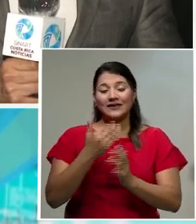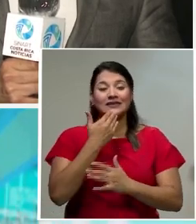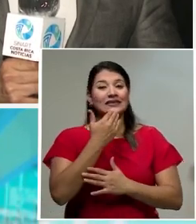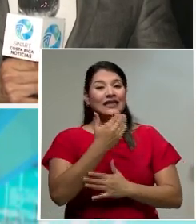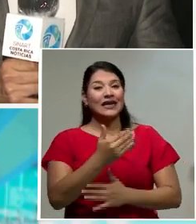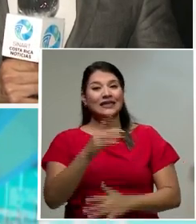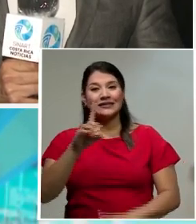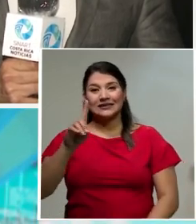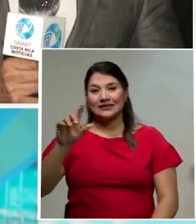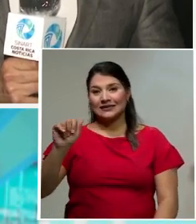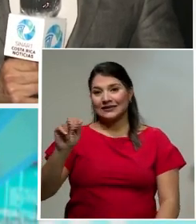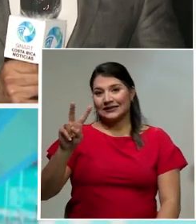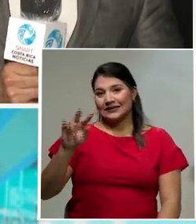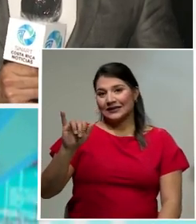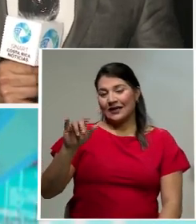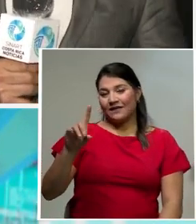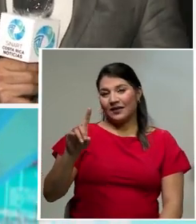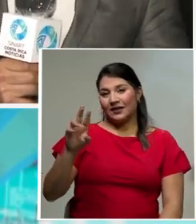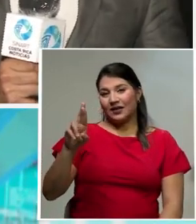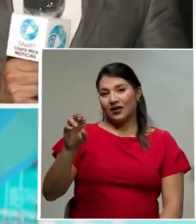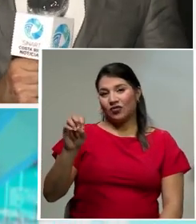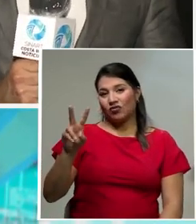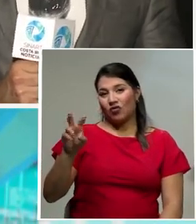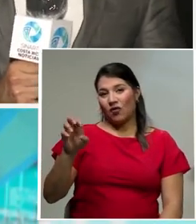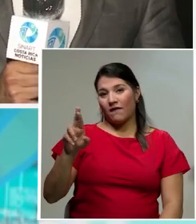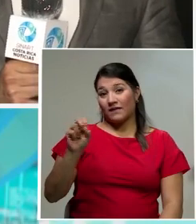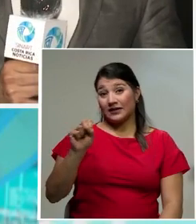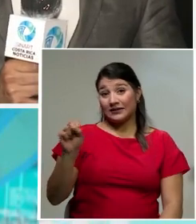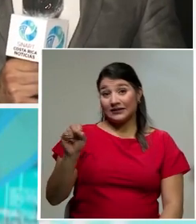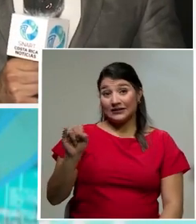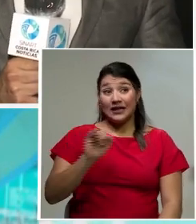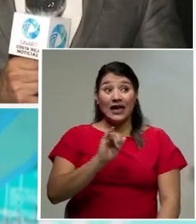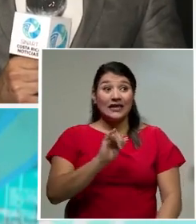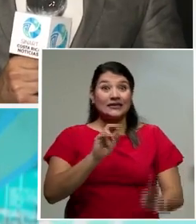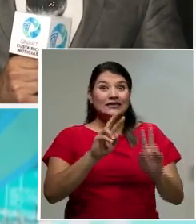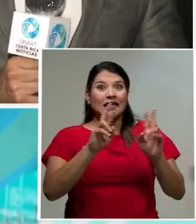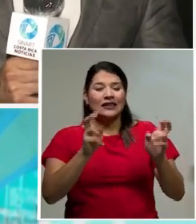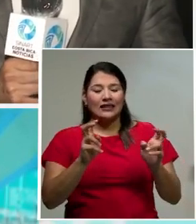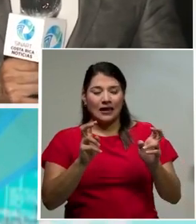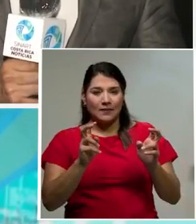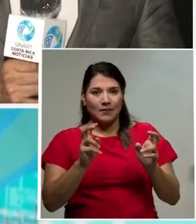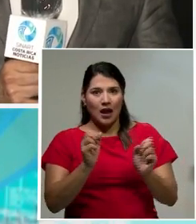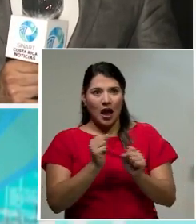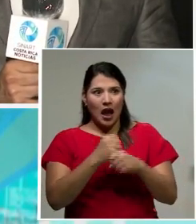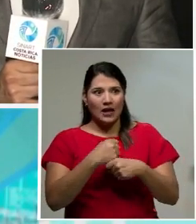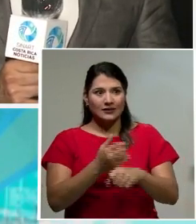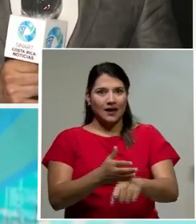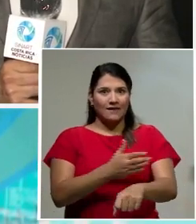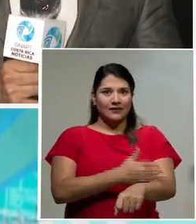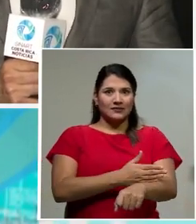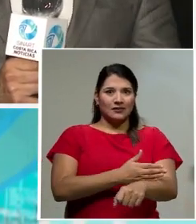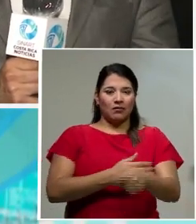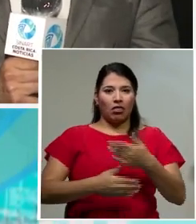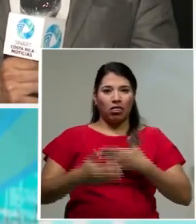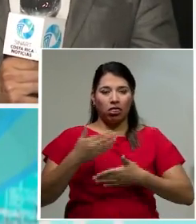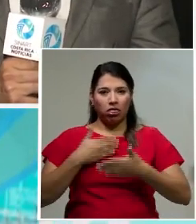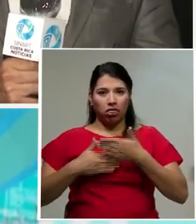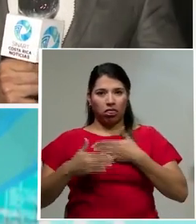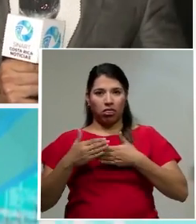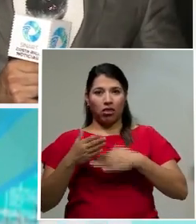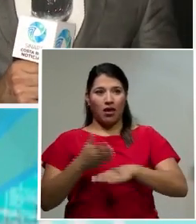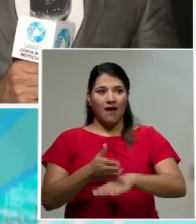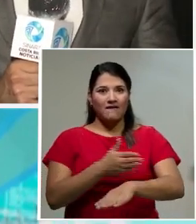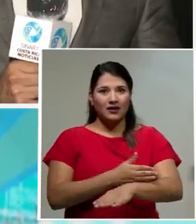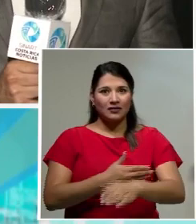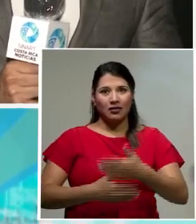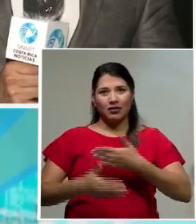Gracias, David Roberts, y definitivamente un tema que nos tiene en avances y retrocesos y alerta permanente. No hay que bajar